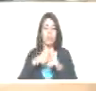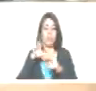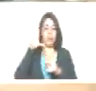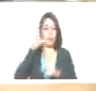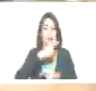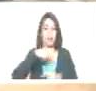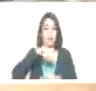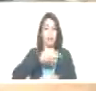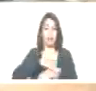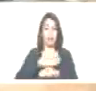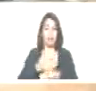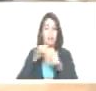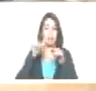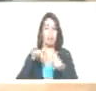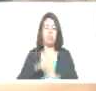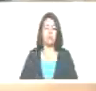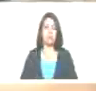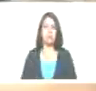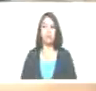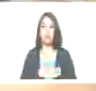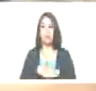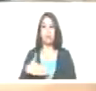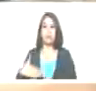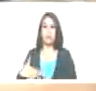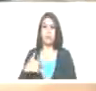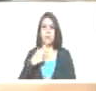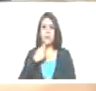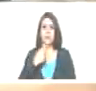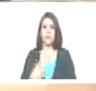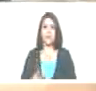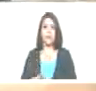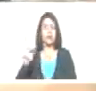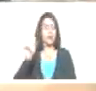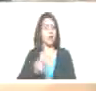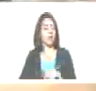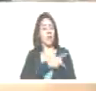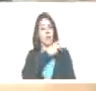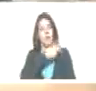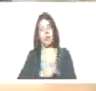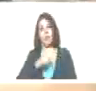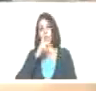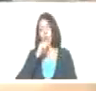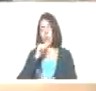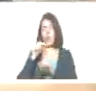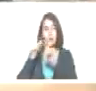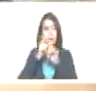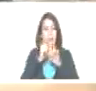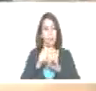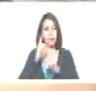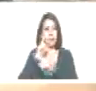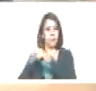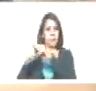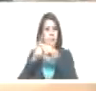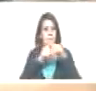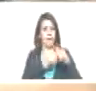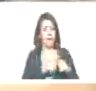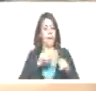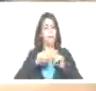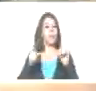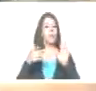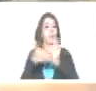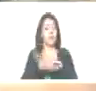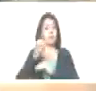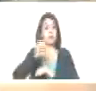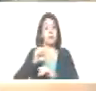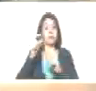con esto quiero expresar que la poesía no tiene signos, pero la poesía representa la palabra